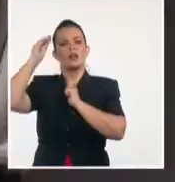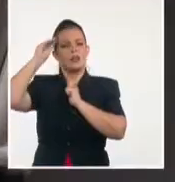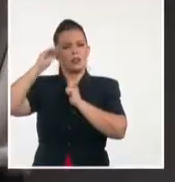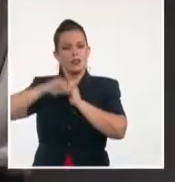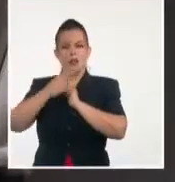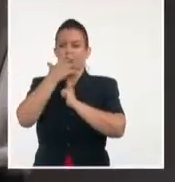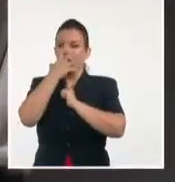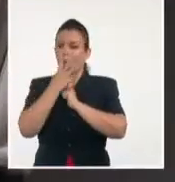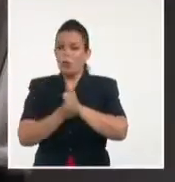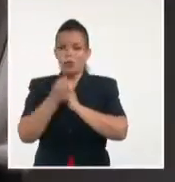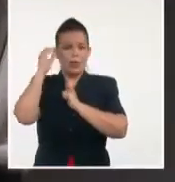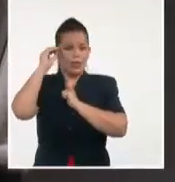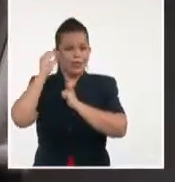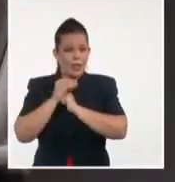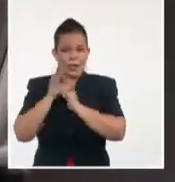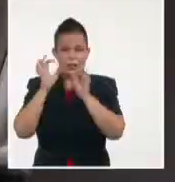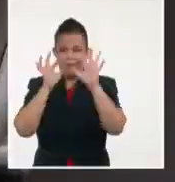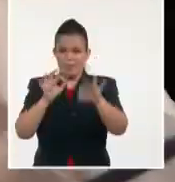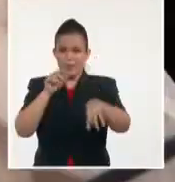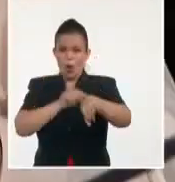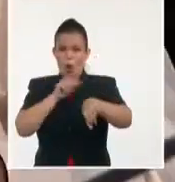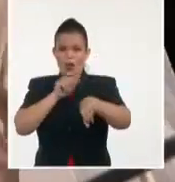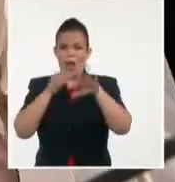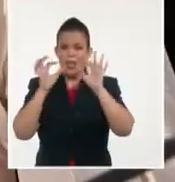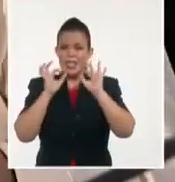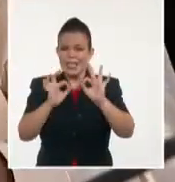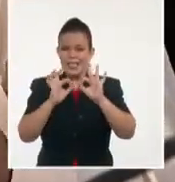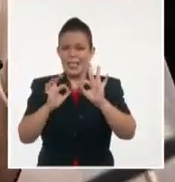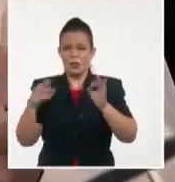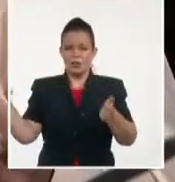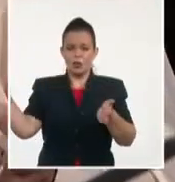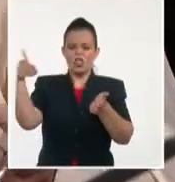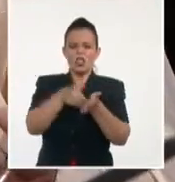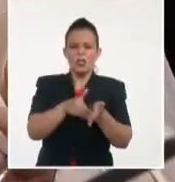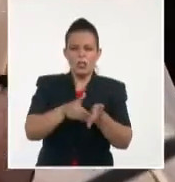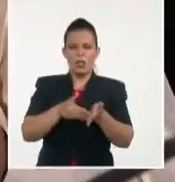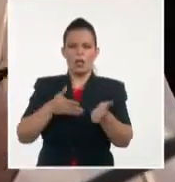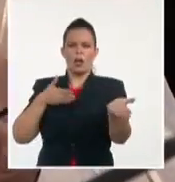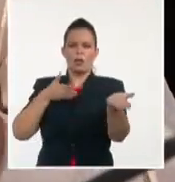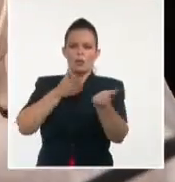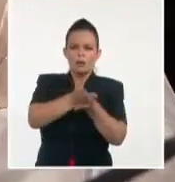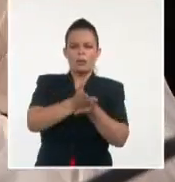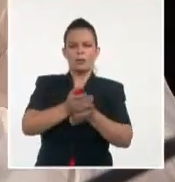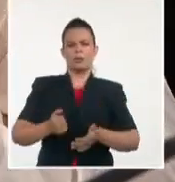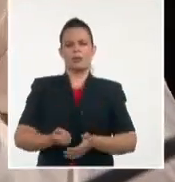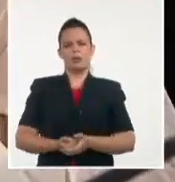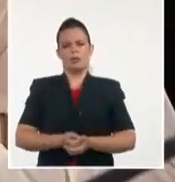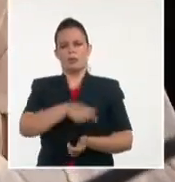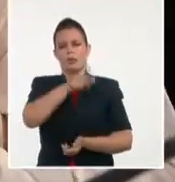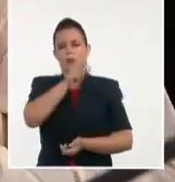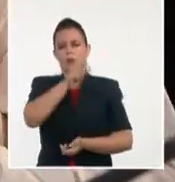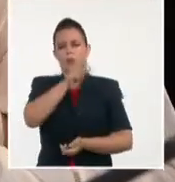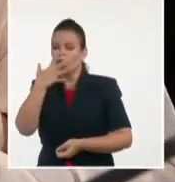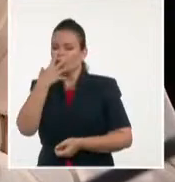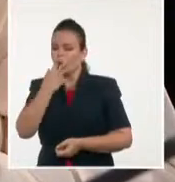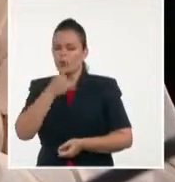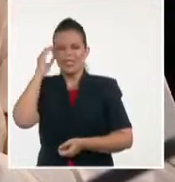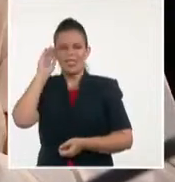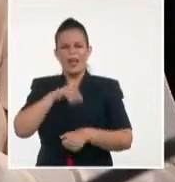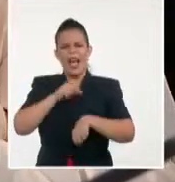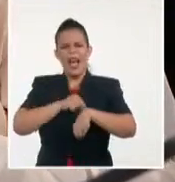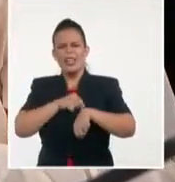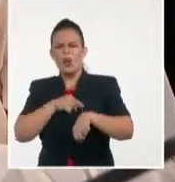toca tierra y el momento exacto en que sale de tierra. Eso es una información importante, interesante. A nosotros también nos es muy importante,